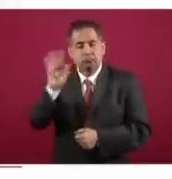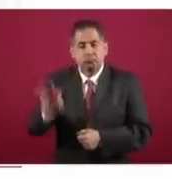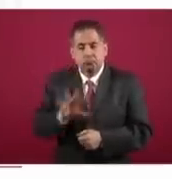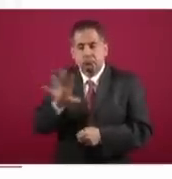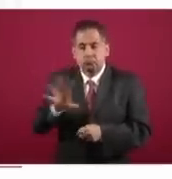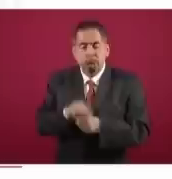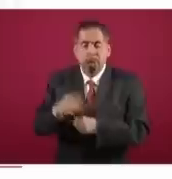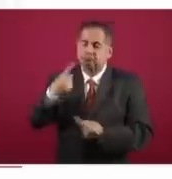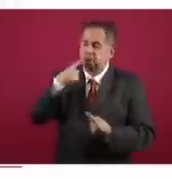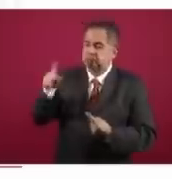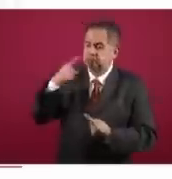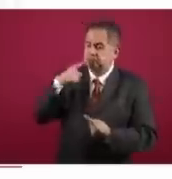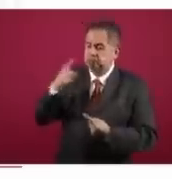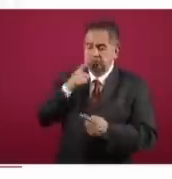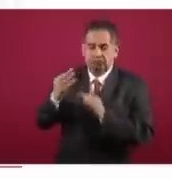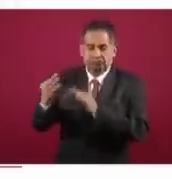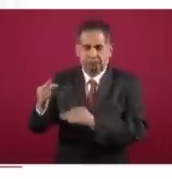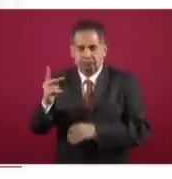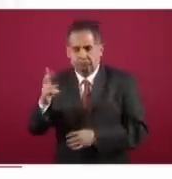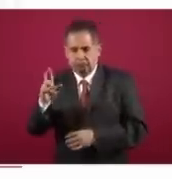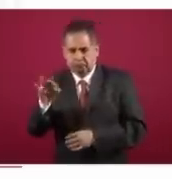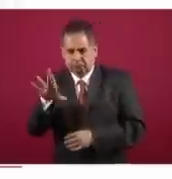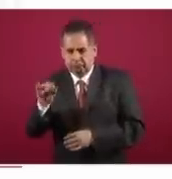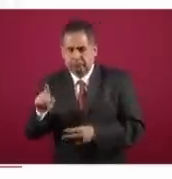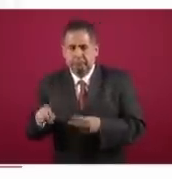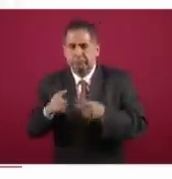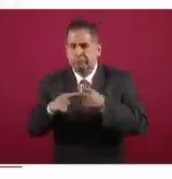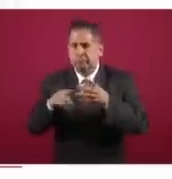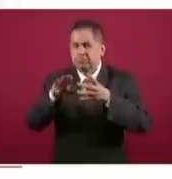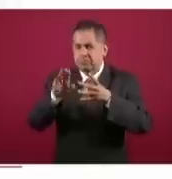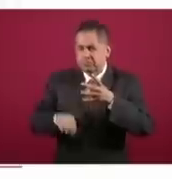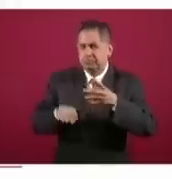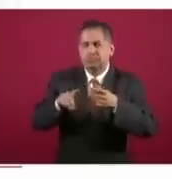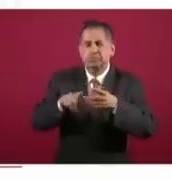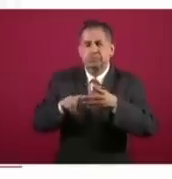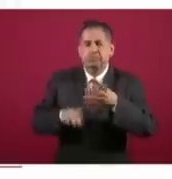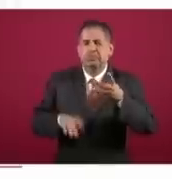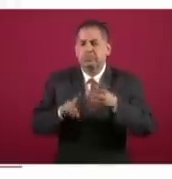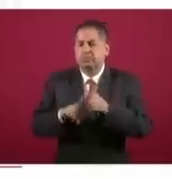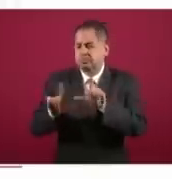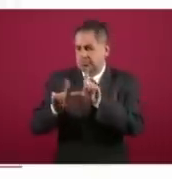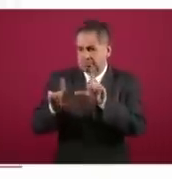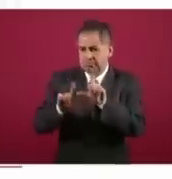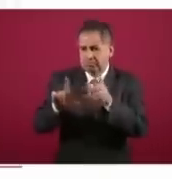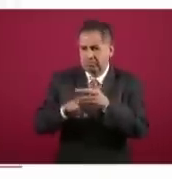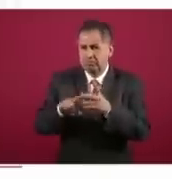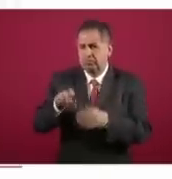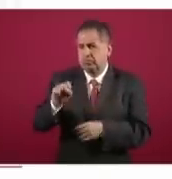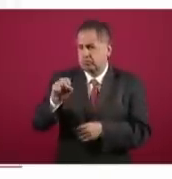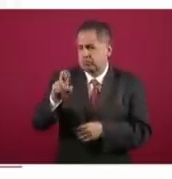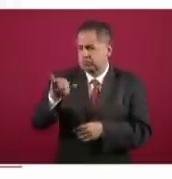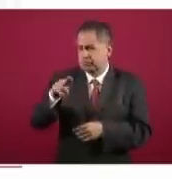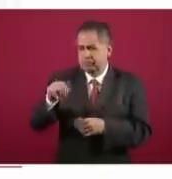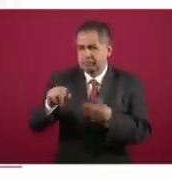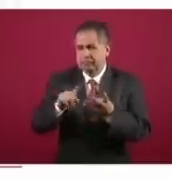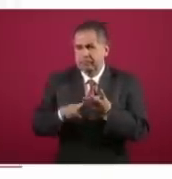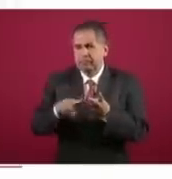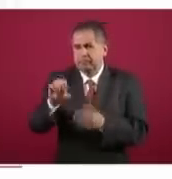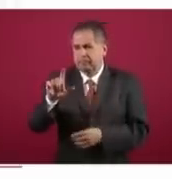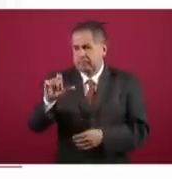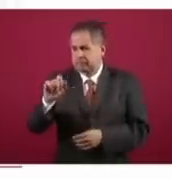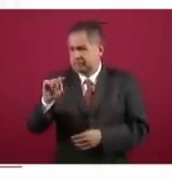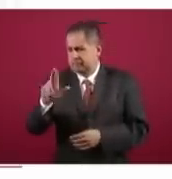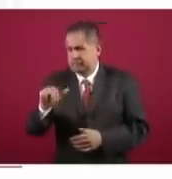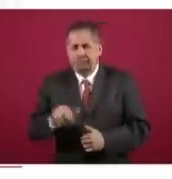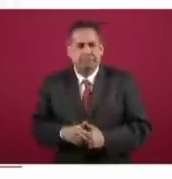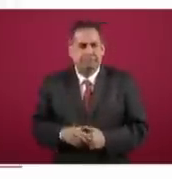de las reclamaciones ante la Procuraduría, y muy por debajo estuvieron las tiendas de Liverpool, Soriana y Electra. Hay